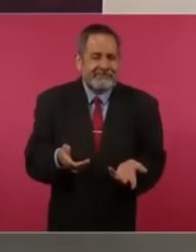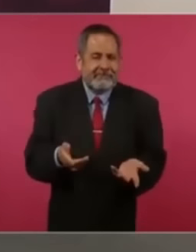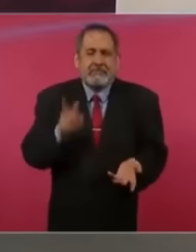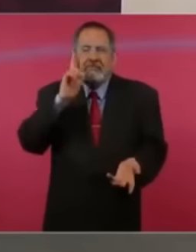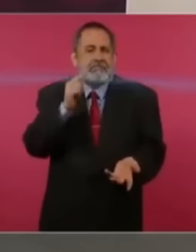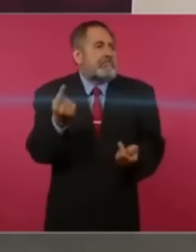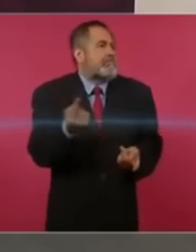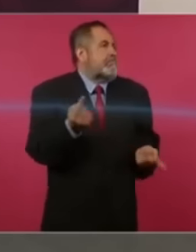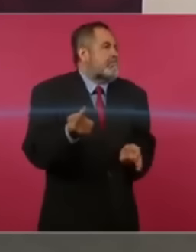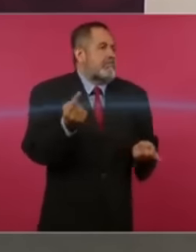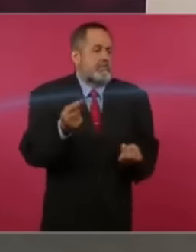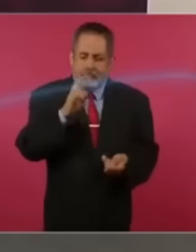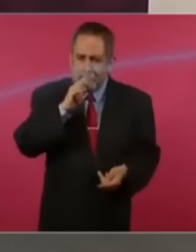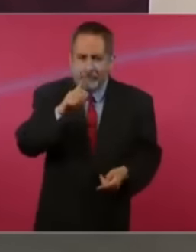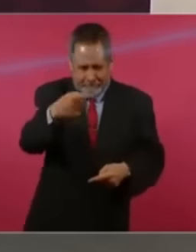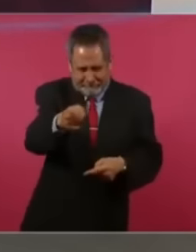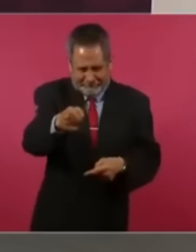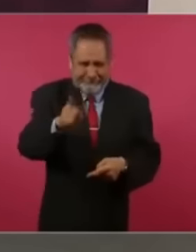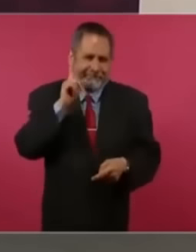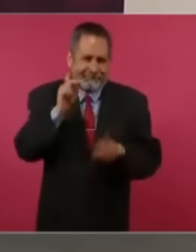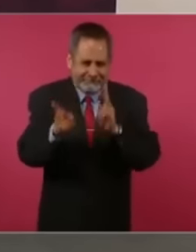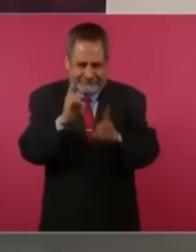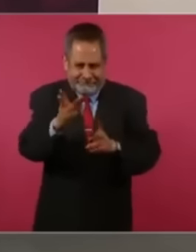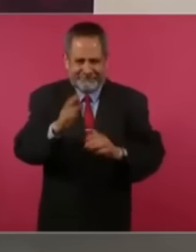Si no va a haber tema para mañana.